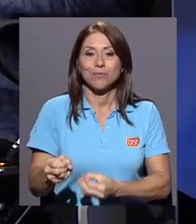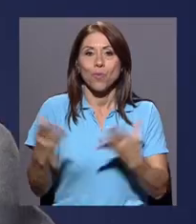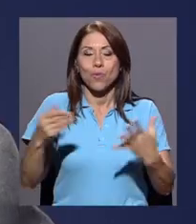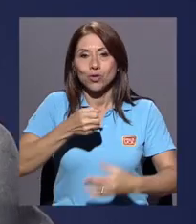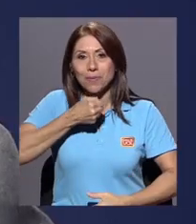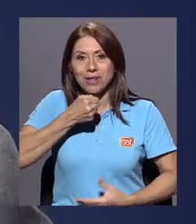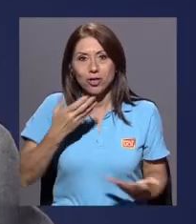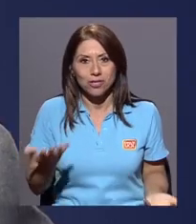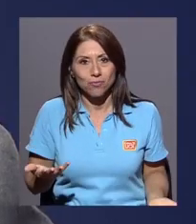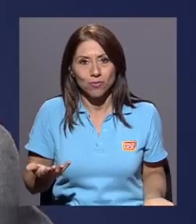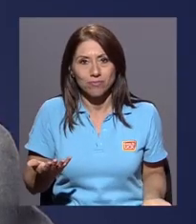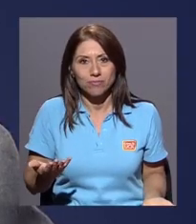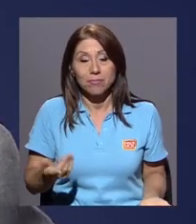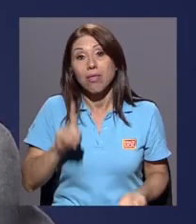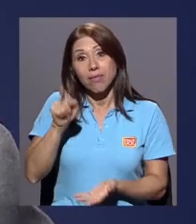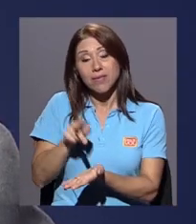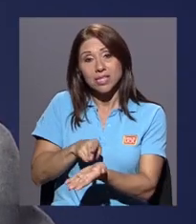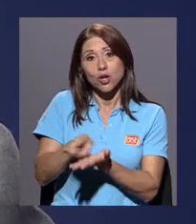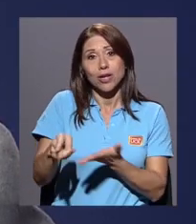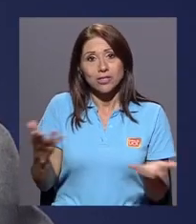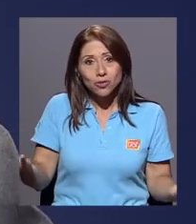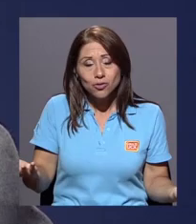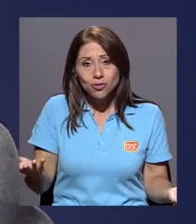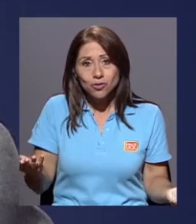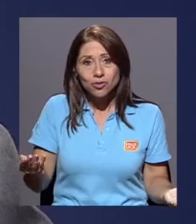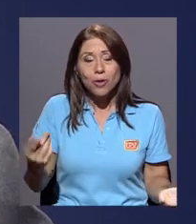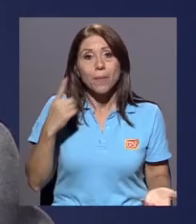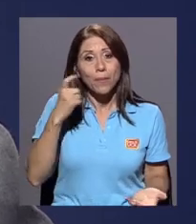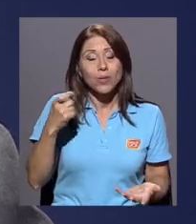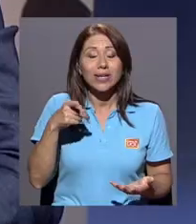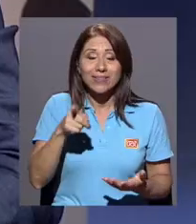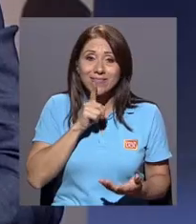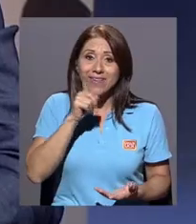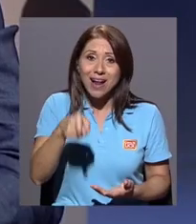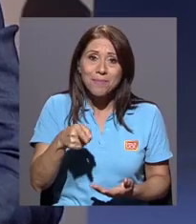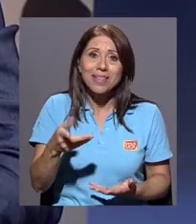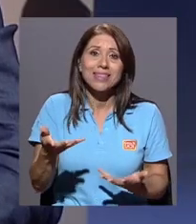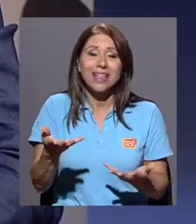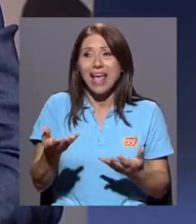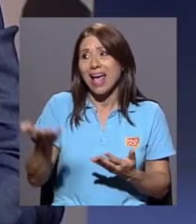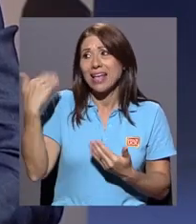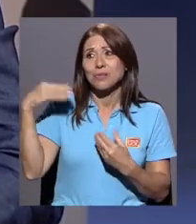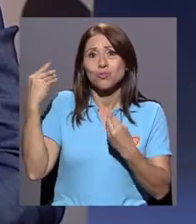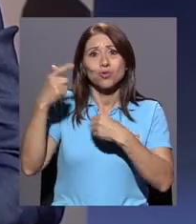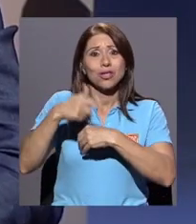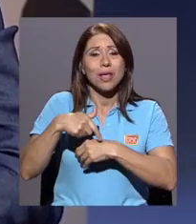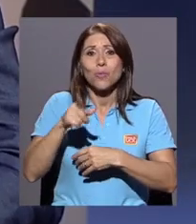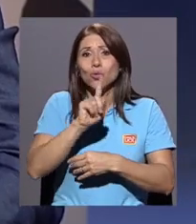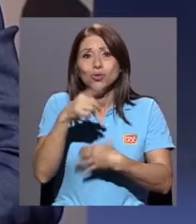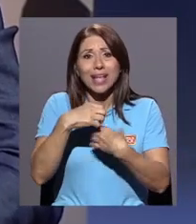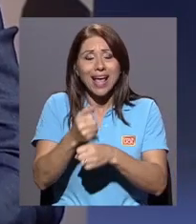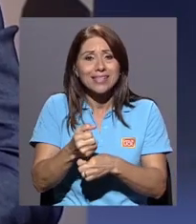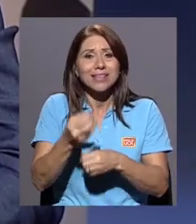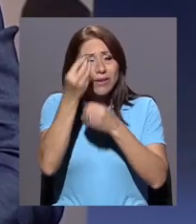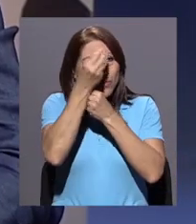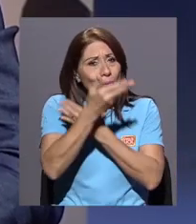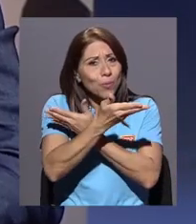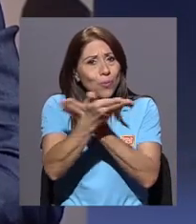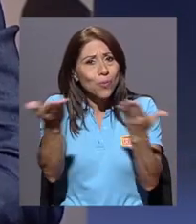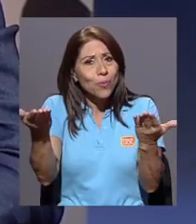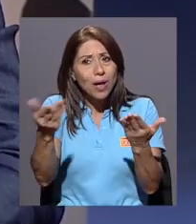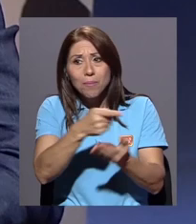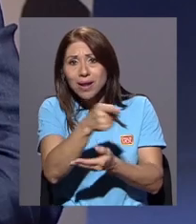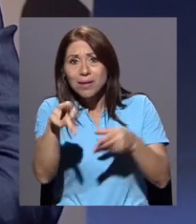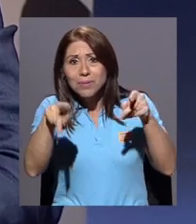periodismo. Y sin ponernos demasiado serio en esto, digamos, porque si el periodismo no lo hace, no provee información para que la ciudadanía sepa lo que está